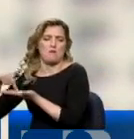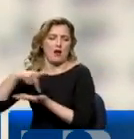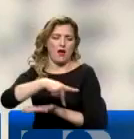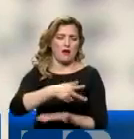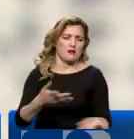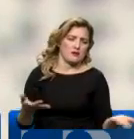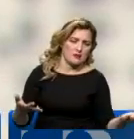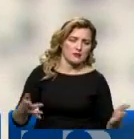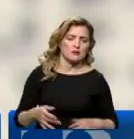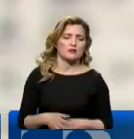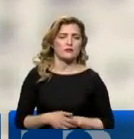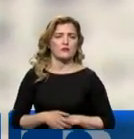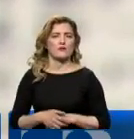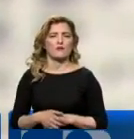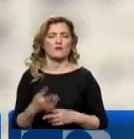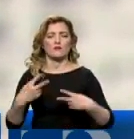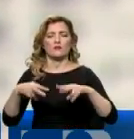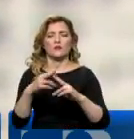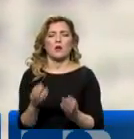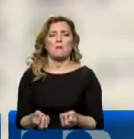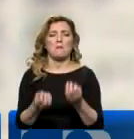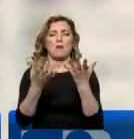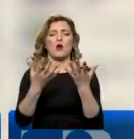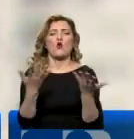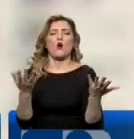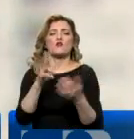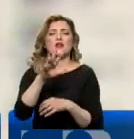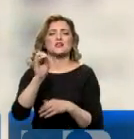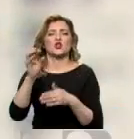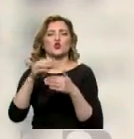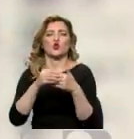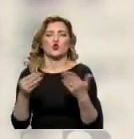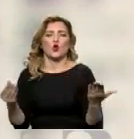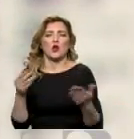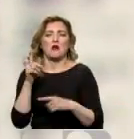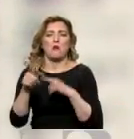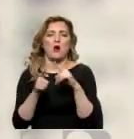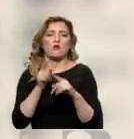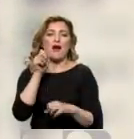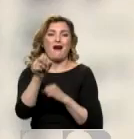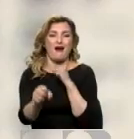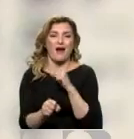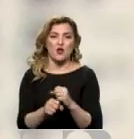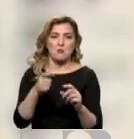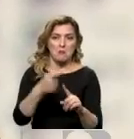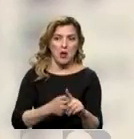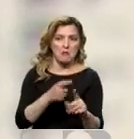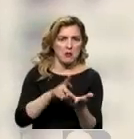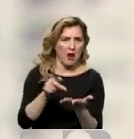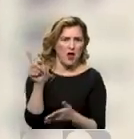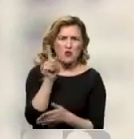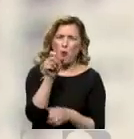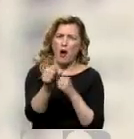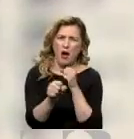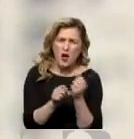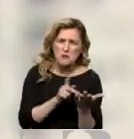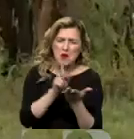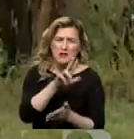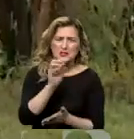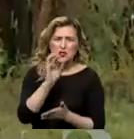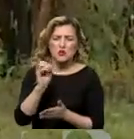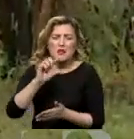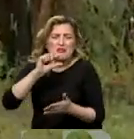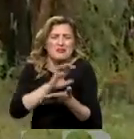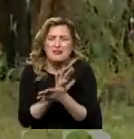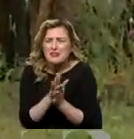que por el número de empleados lo que les da es un valor de 300 dólares ojo esos 300 largos son mensuales son al año no es nada